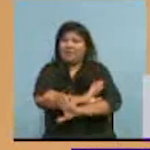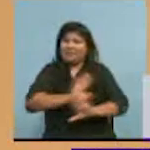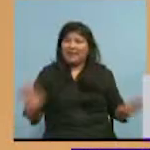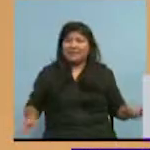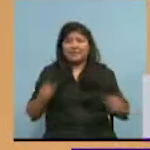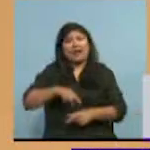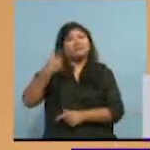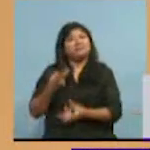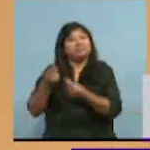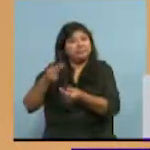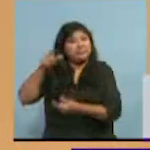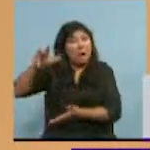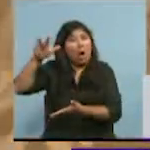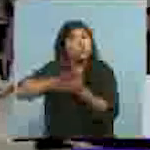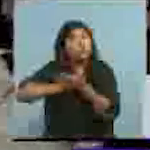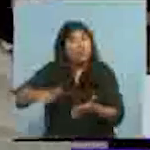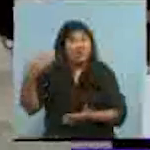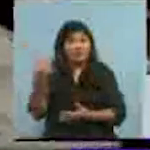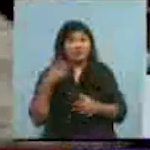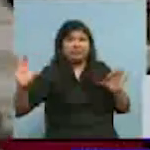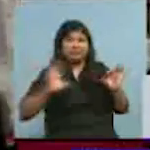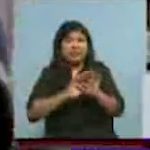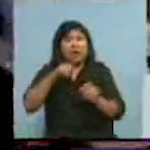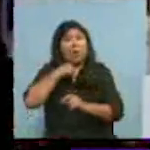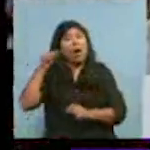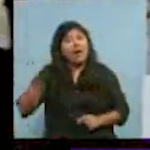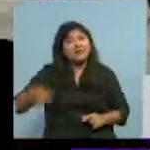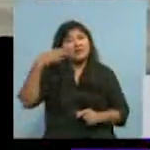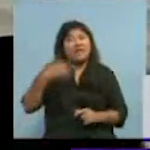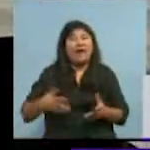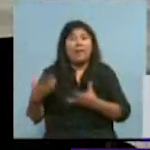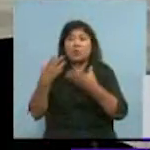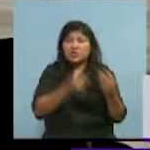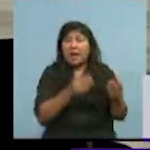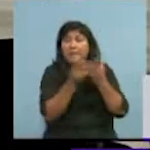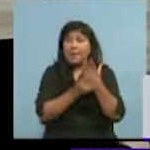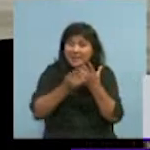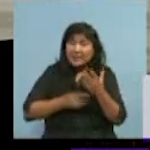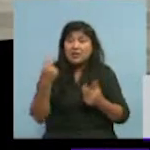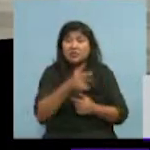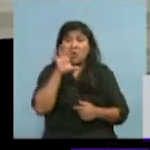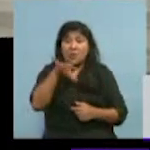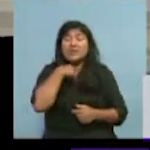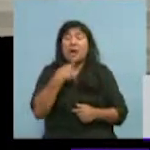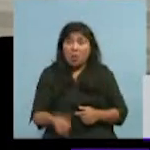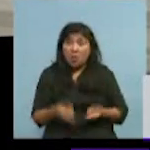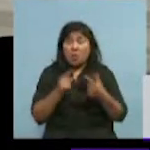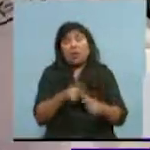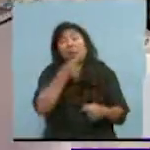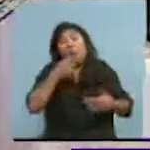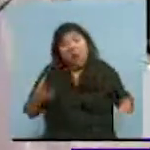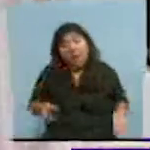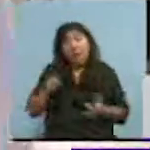que va a servir a distintos ministerios de acá de la provincia de Jujuy y puede ser usado en distintos tipos de urgencia, por